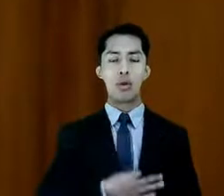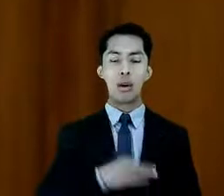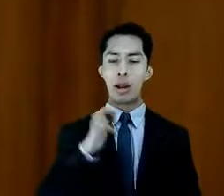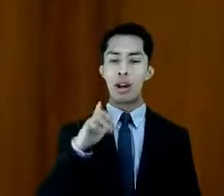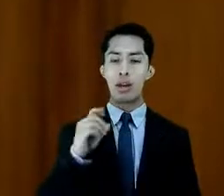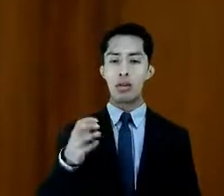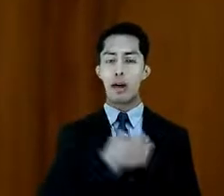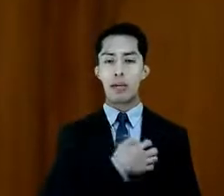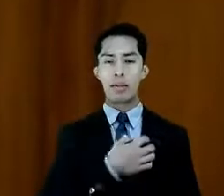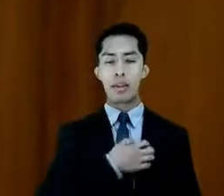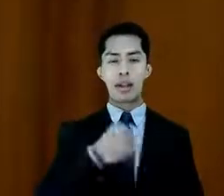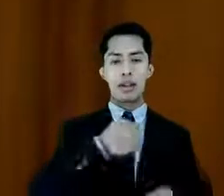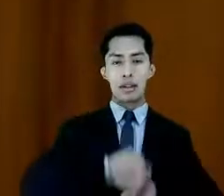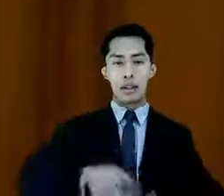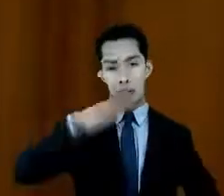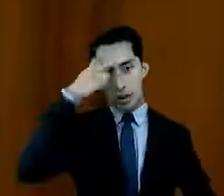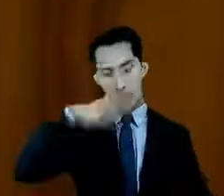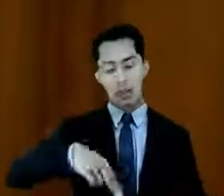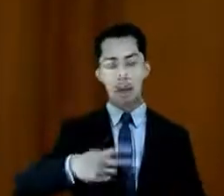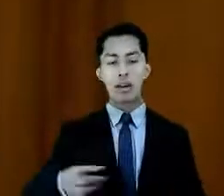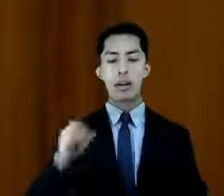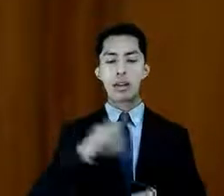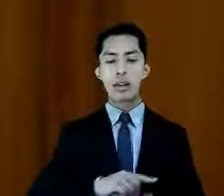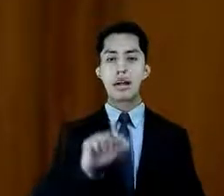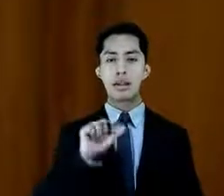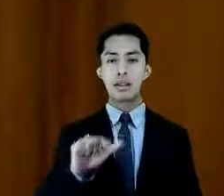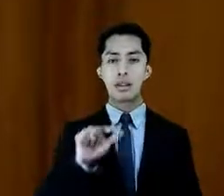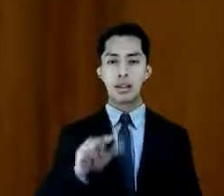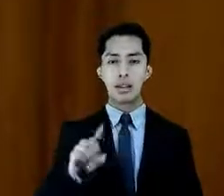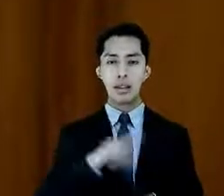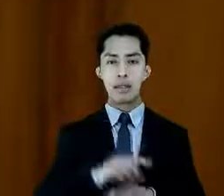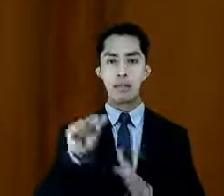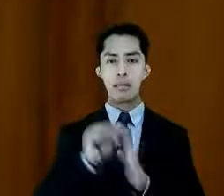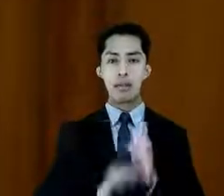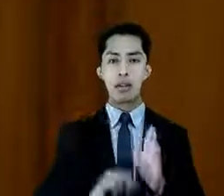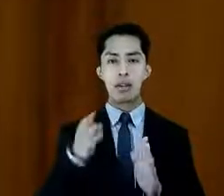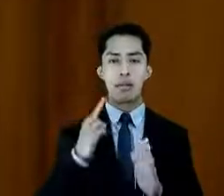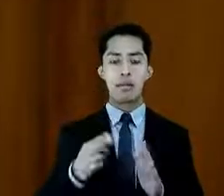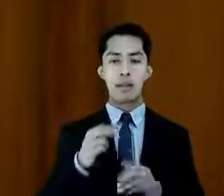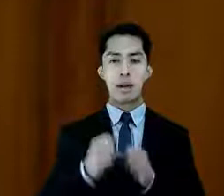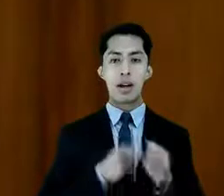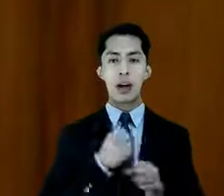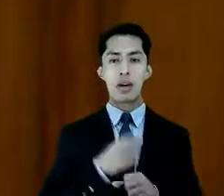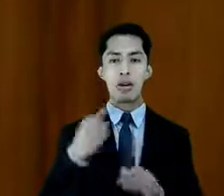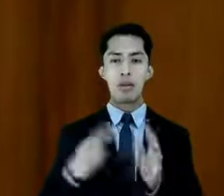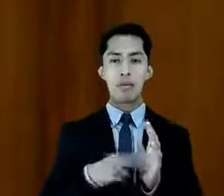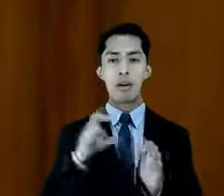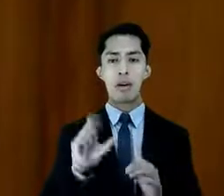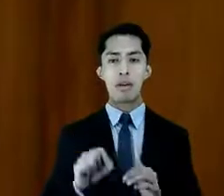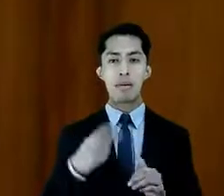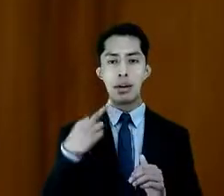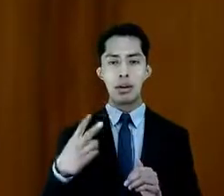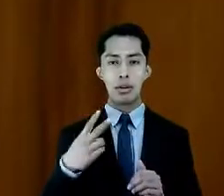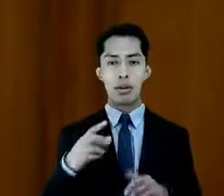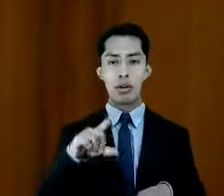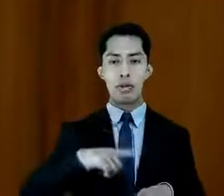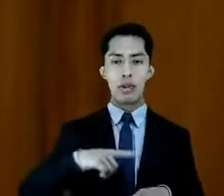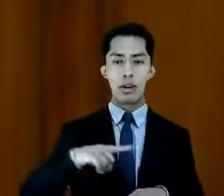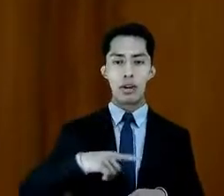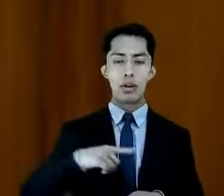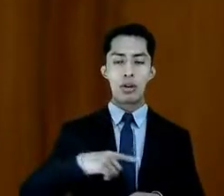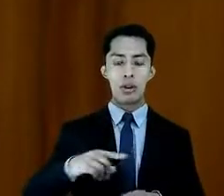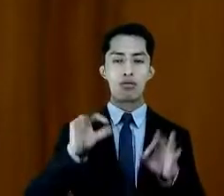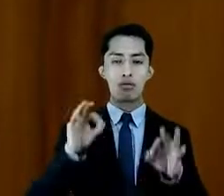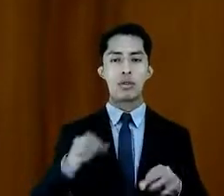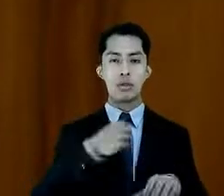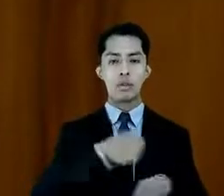Lerdo, capital del Estado de México, a los 17 días del mes de noviembre del 2022, el gobernador